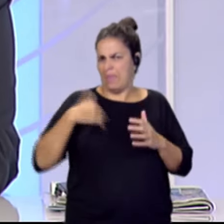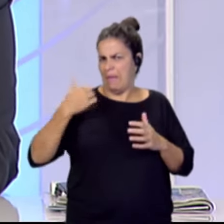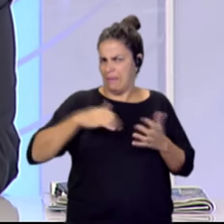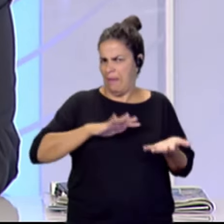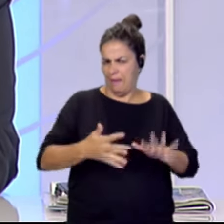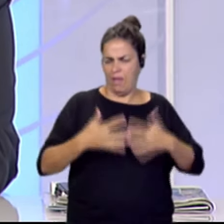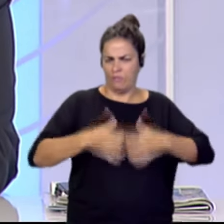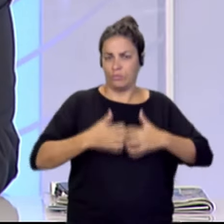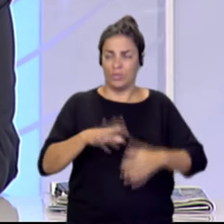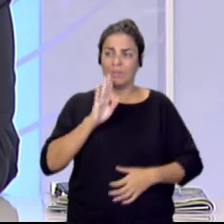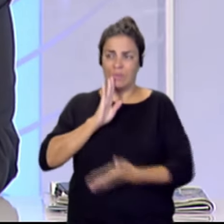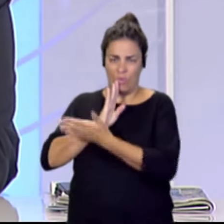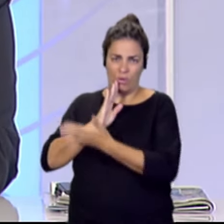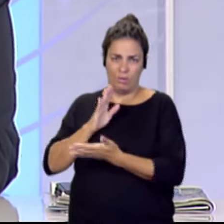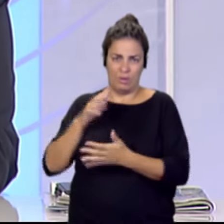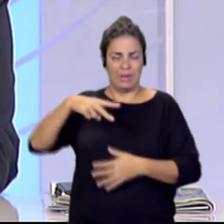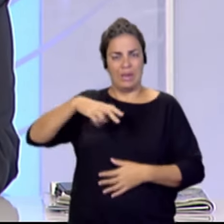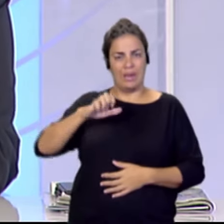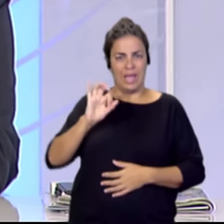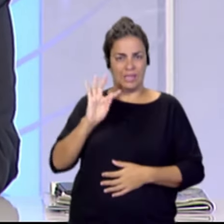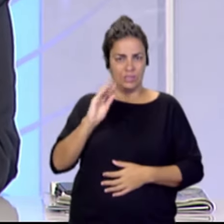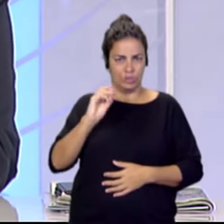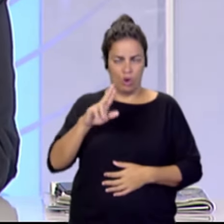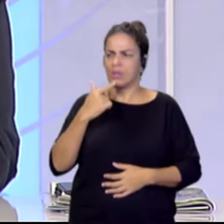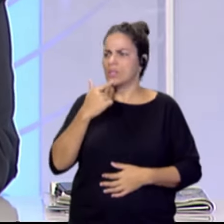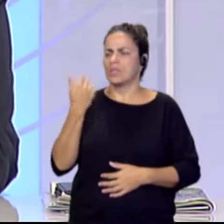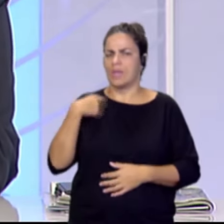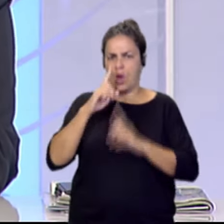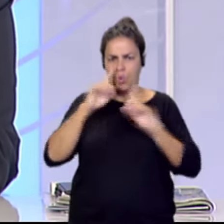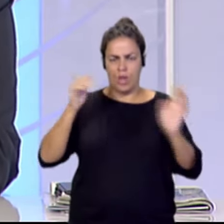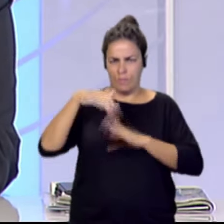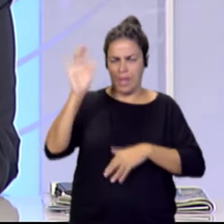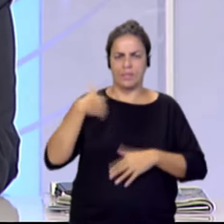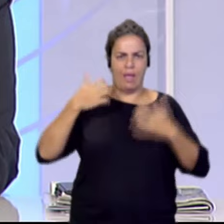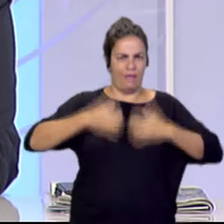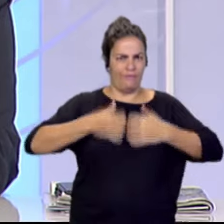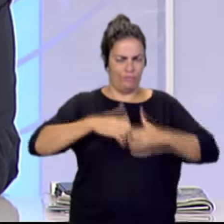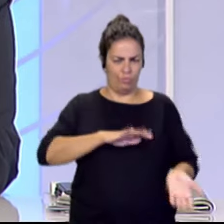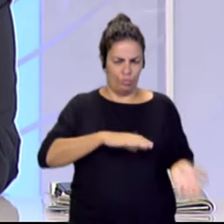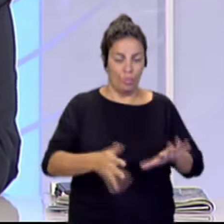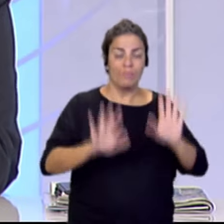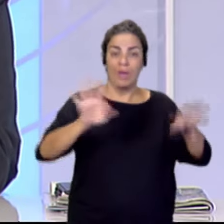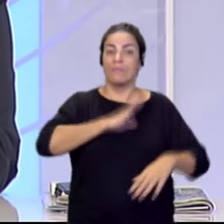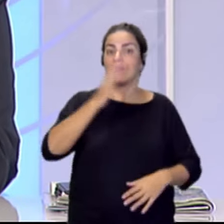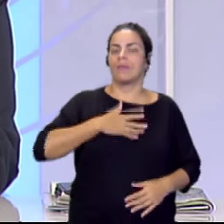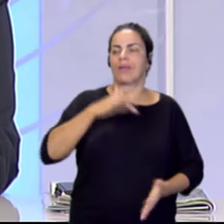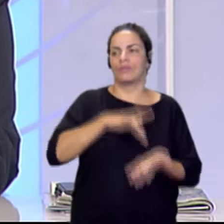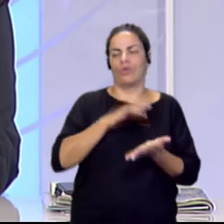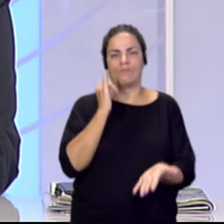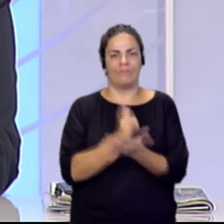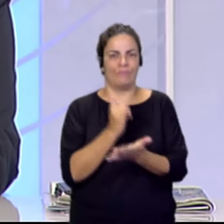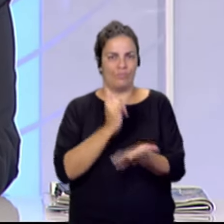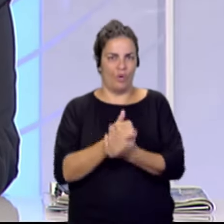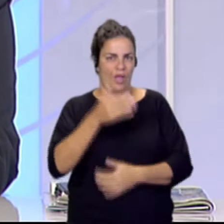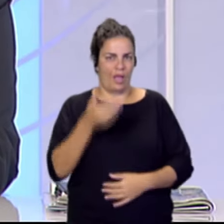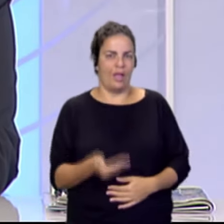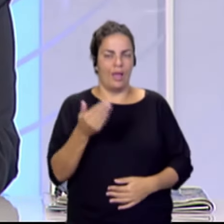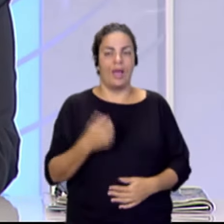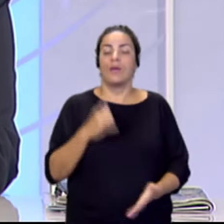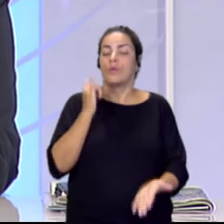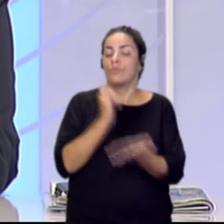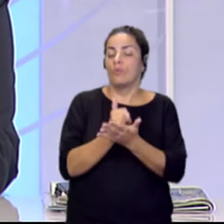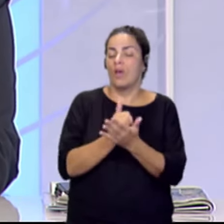como ha comentado nuestro padrón, está operativo desde hace ya más de un año. Lo que ocurre es que mañana es la gran prueba, una gran prueba que persigue dos